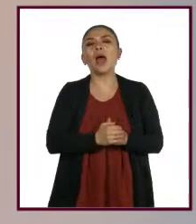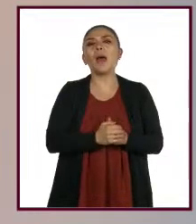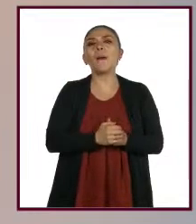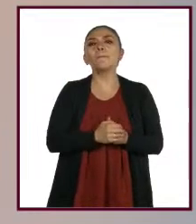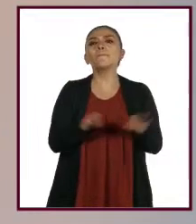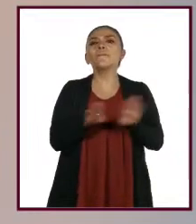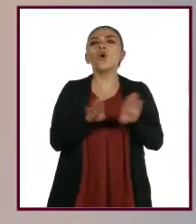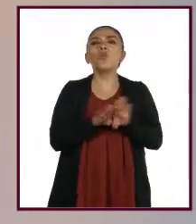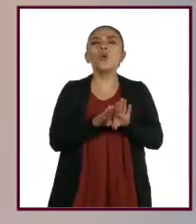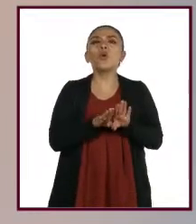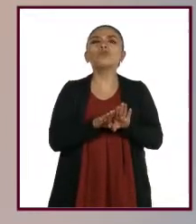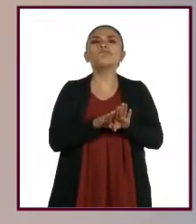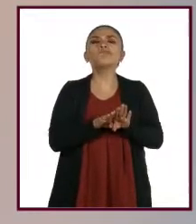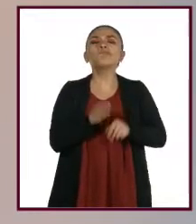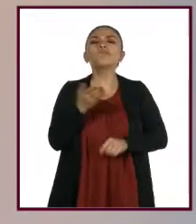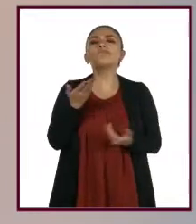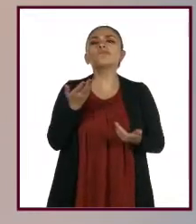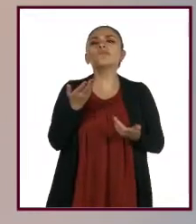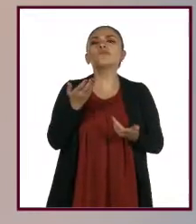tipo de